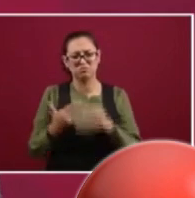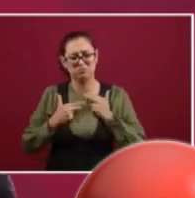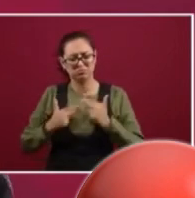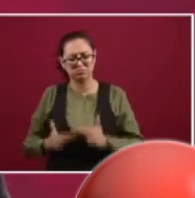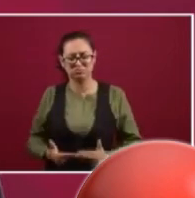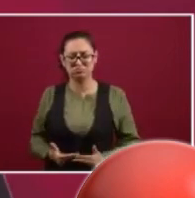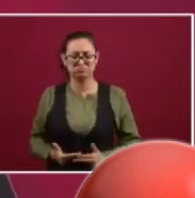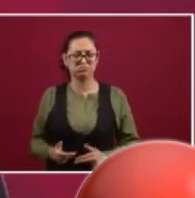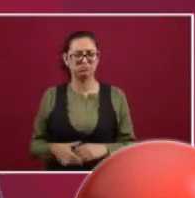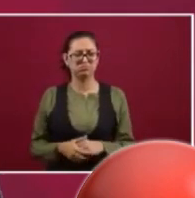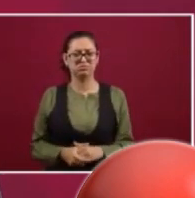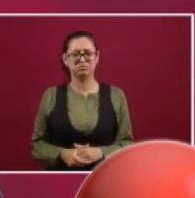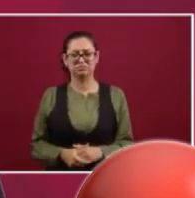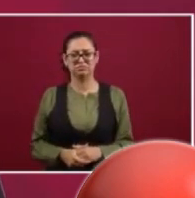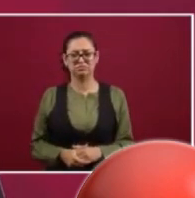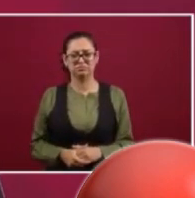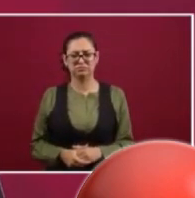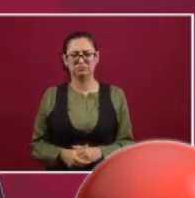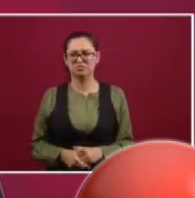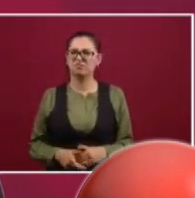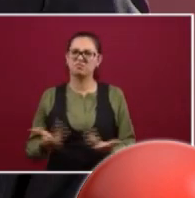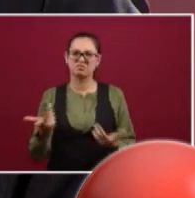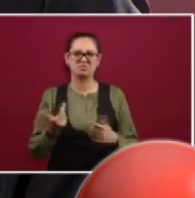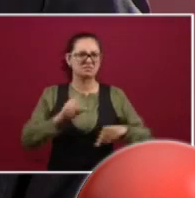quien ordenaba las gracias